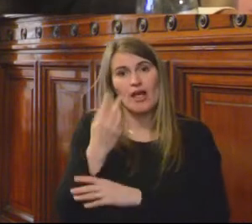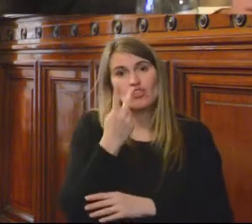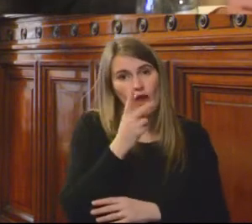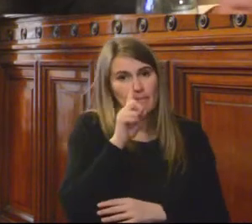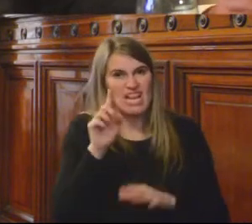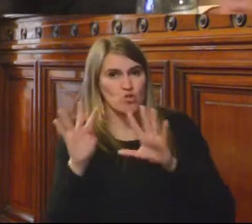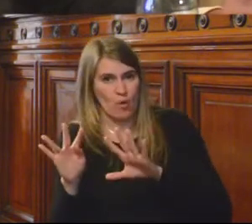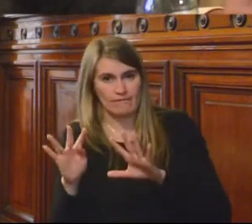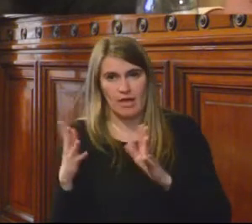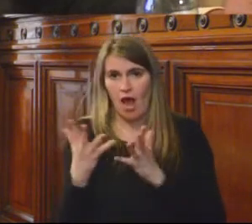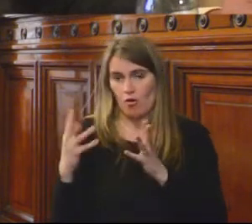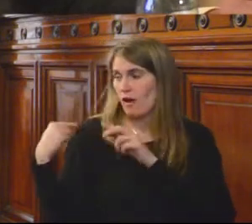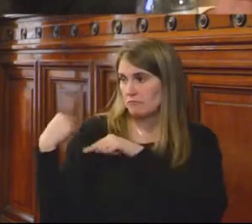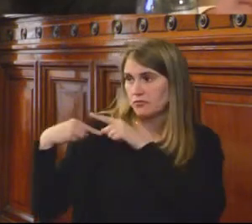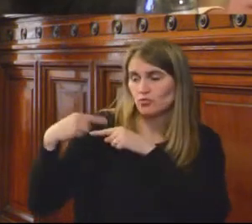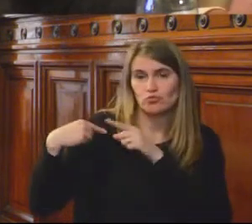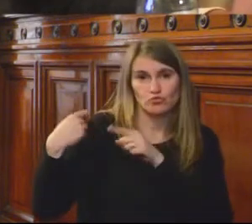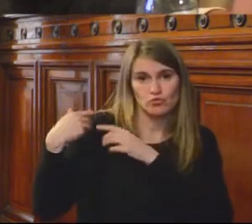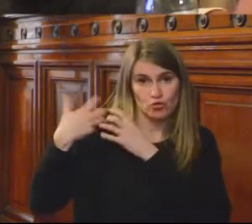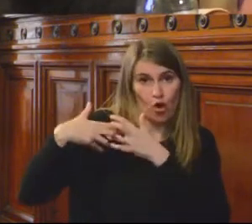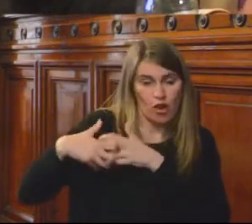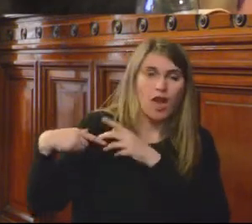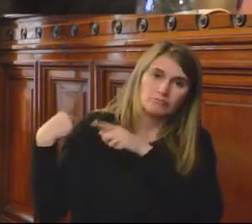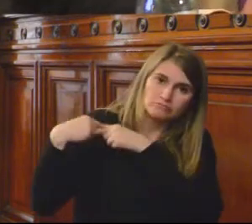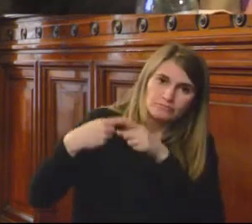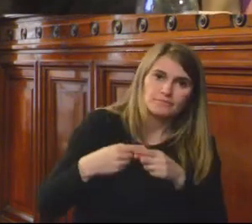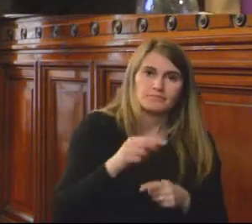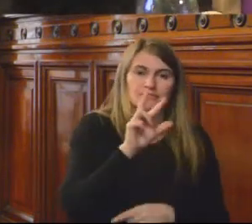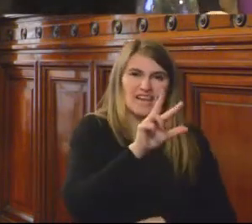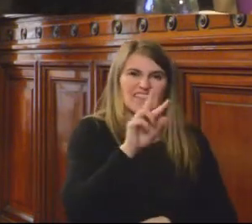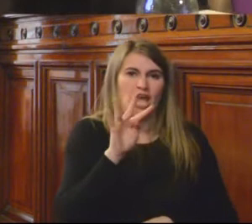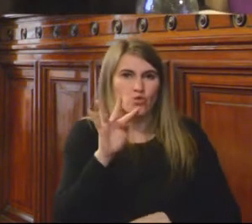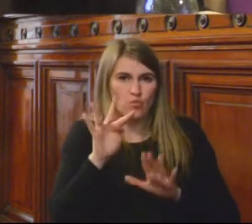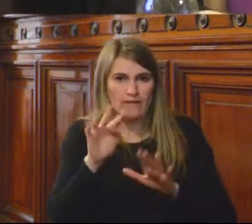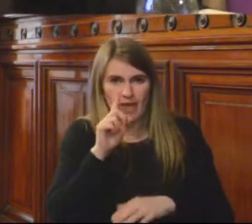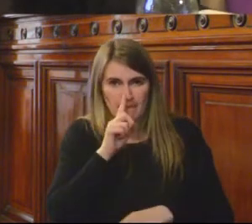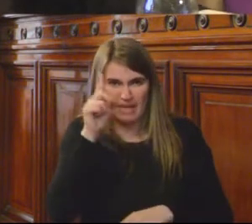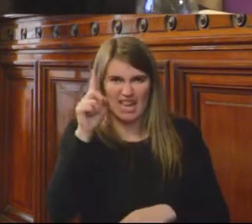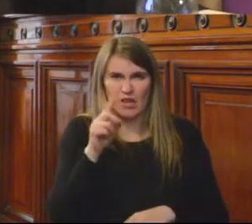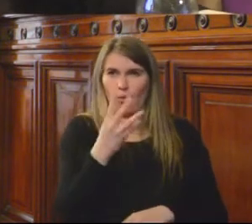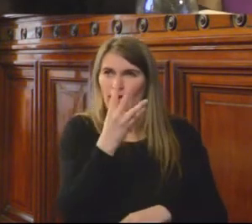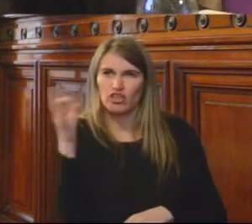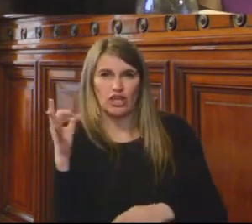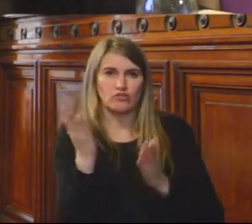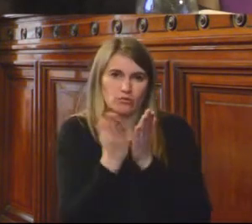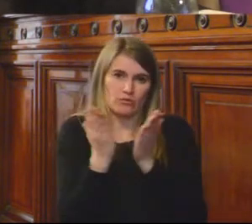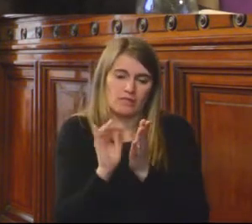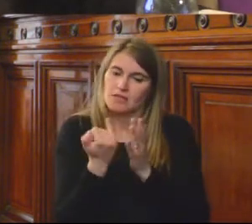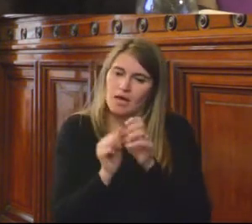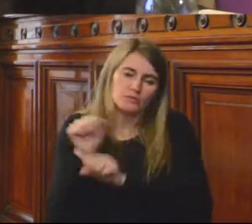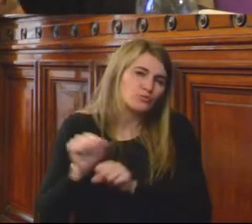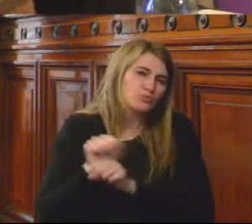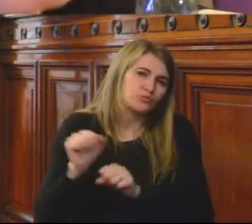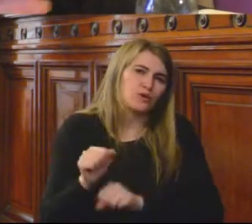pleno funcionamiento con una totalidad de 39.274 estudiantes en este momento y han egresado 159.000